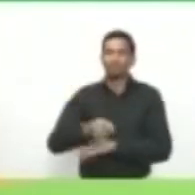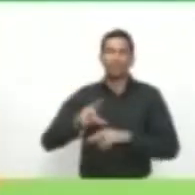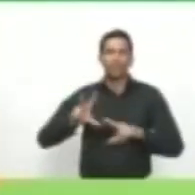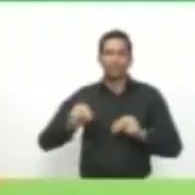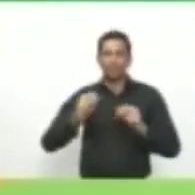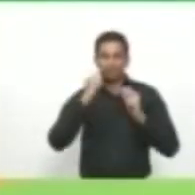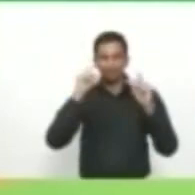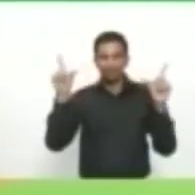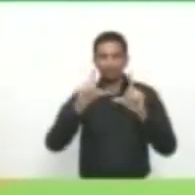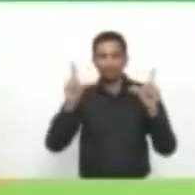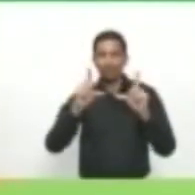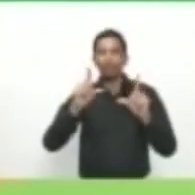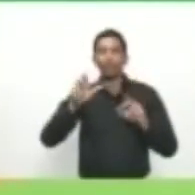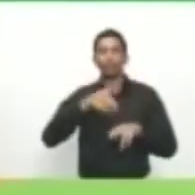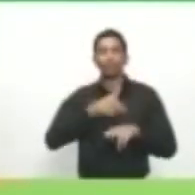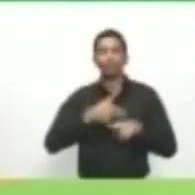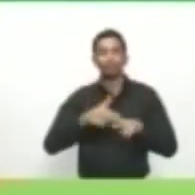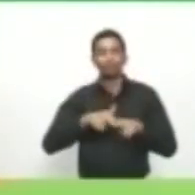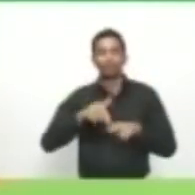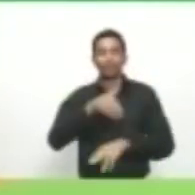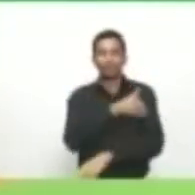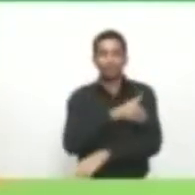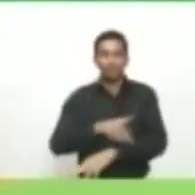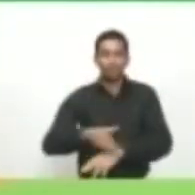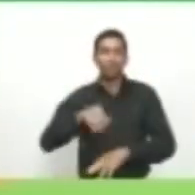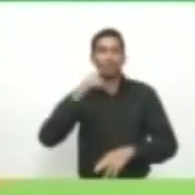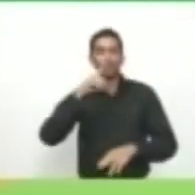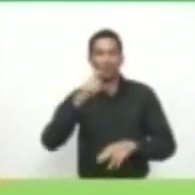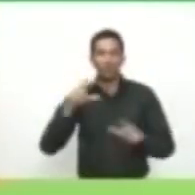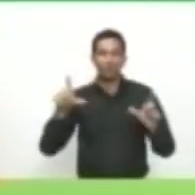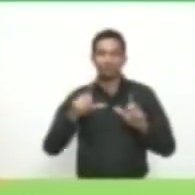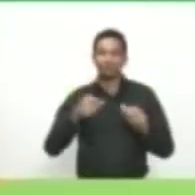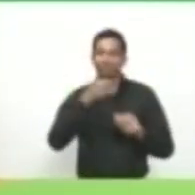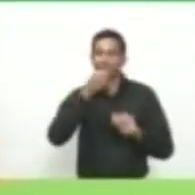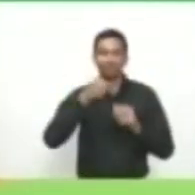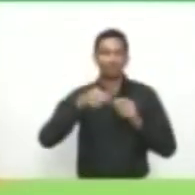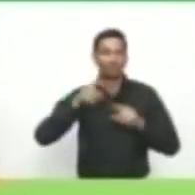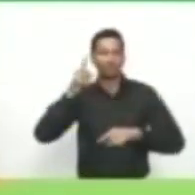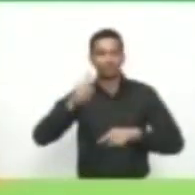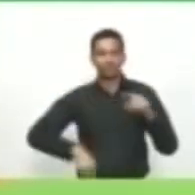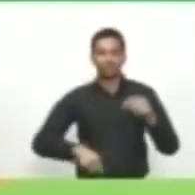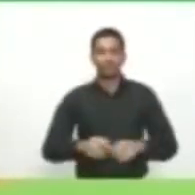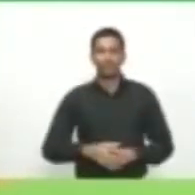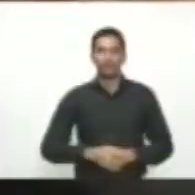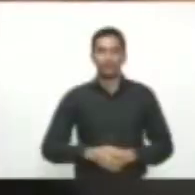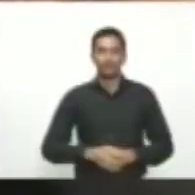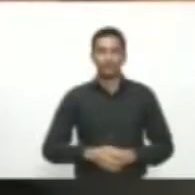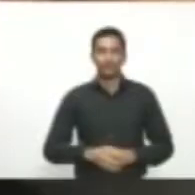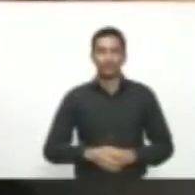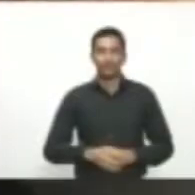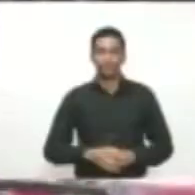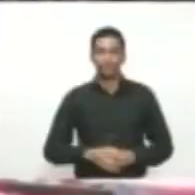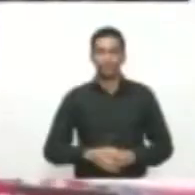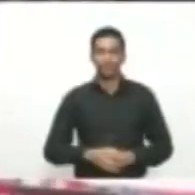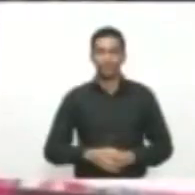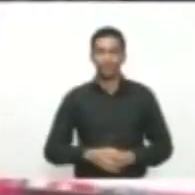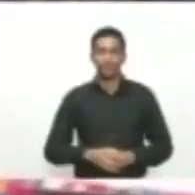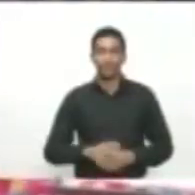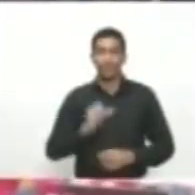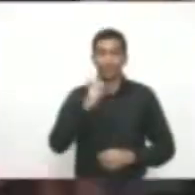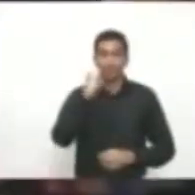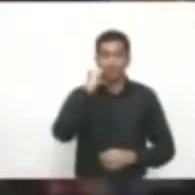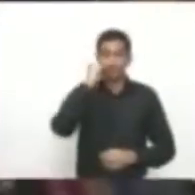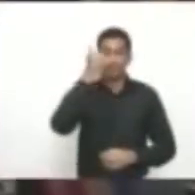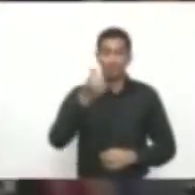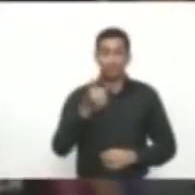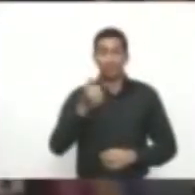y Bucaramanga en la última fecha de la Liga. Más deportes a continuación. Desde mañana viernes, Colombia será la sede